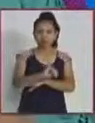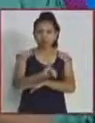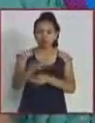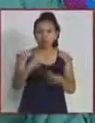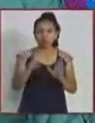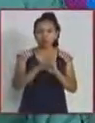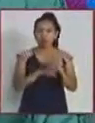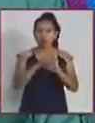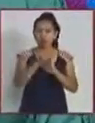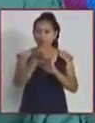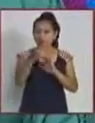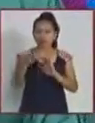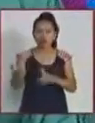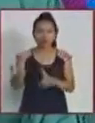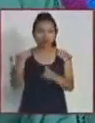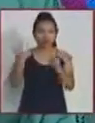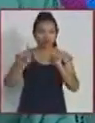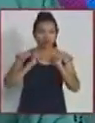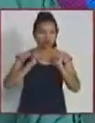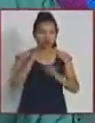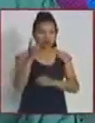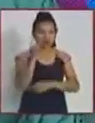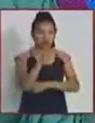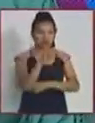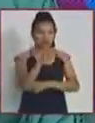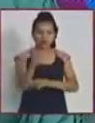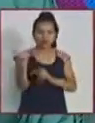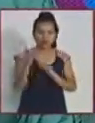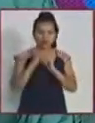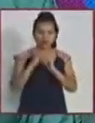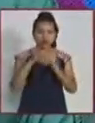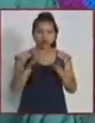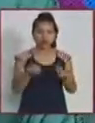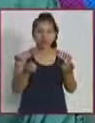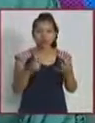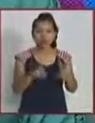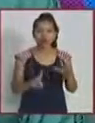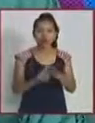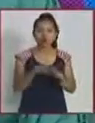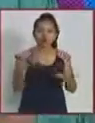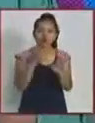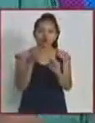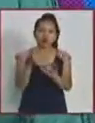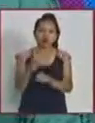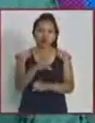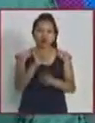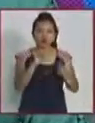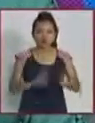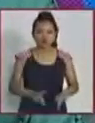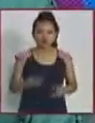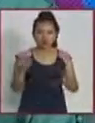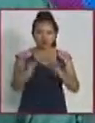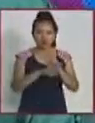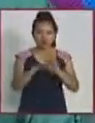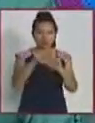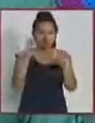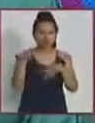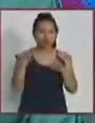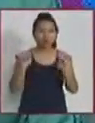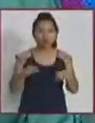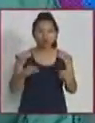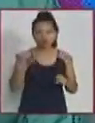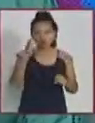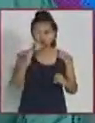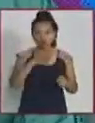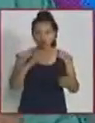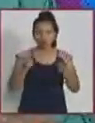vídeos que han llegado hasta nuestra redacción del hecho de tránsito en el que han fallecido 7 personas. En este vídeo se ve aparentemente al